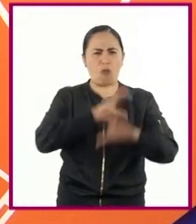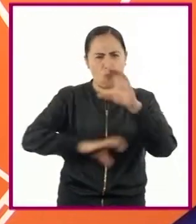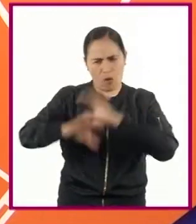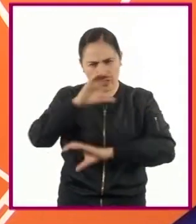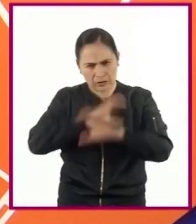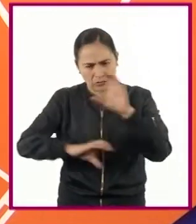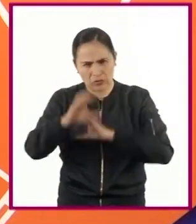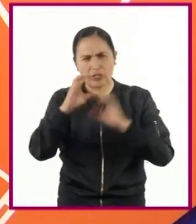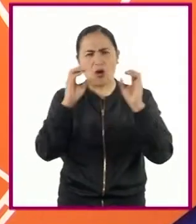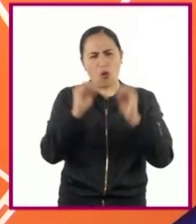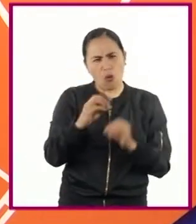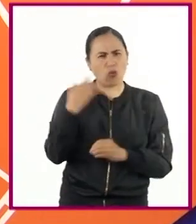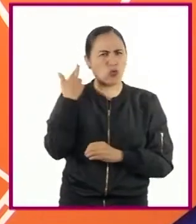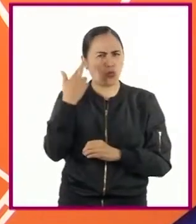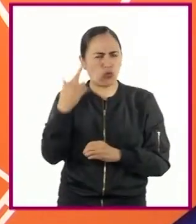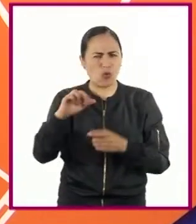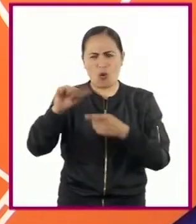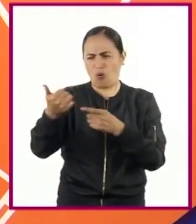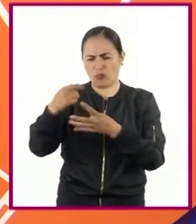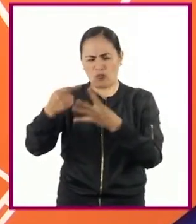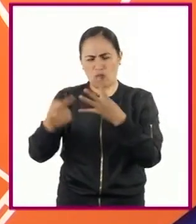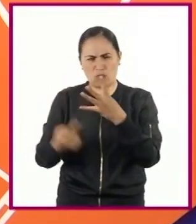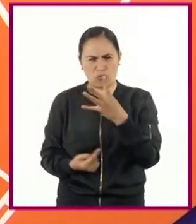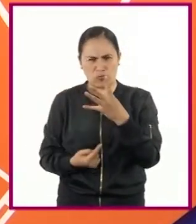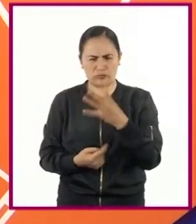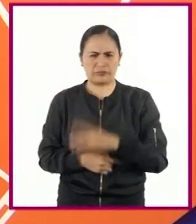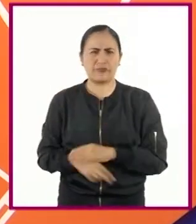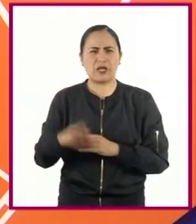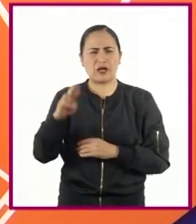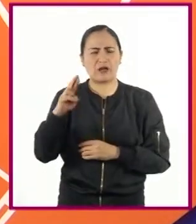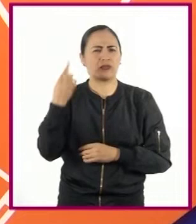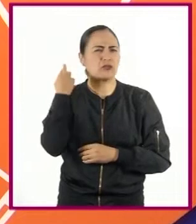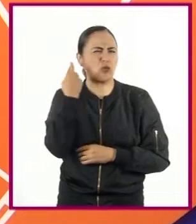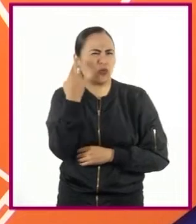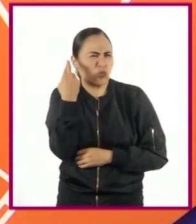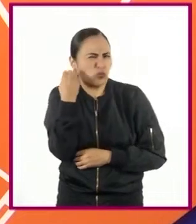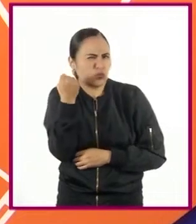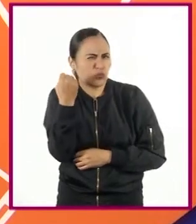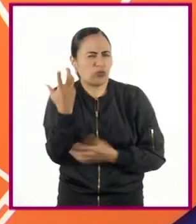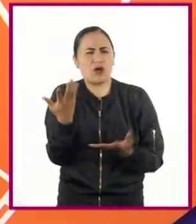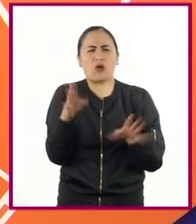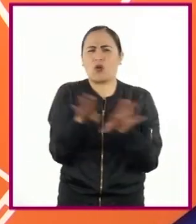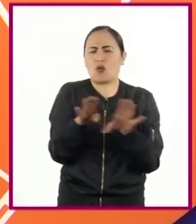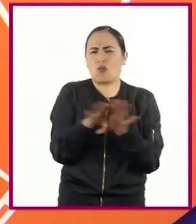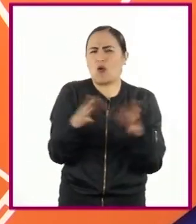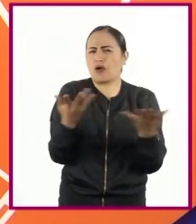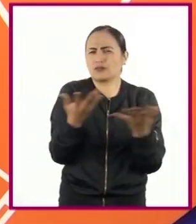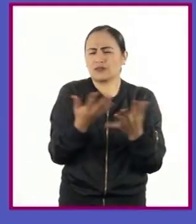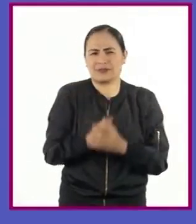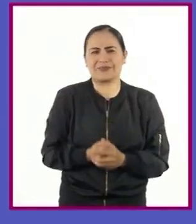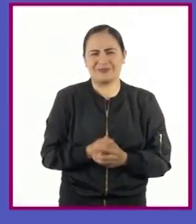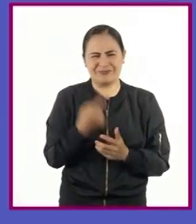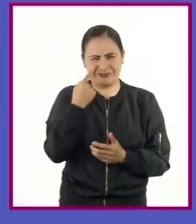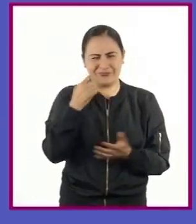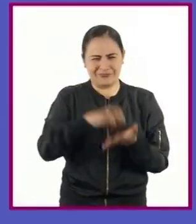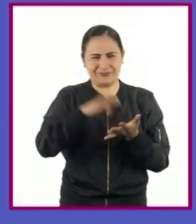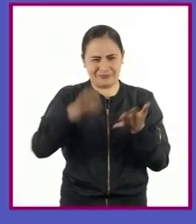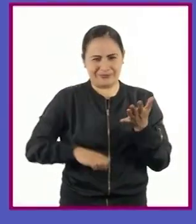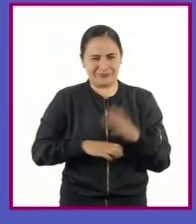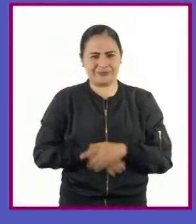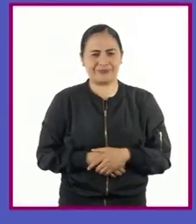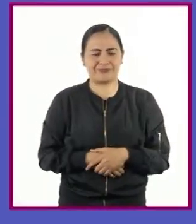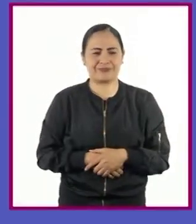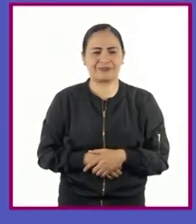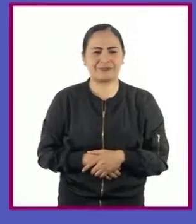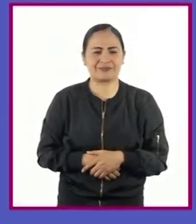otros sonidos. Pero veamos un par de ejemplos sobre el uso del lenguaje en la radio. Escuchemos el primero.